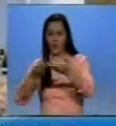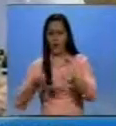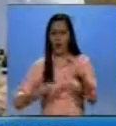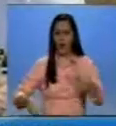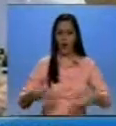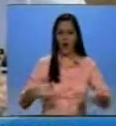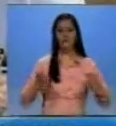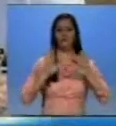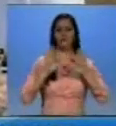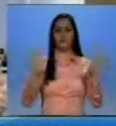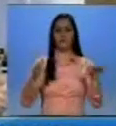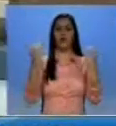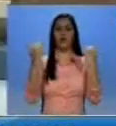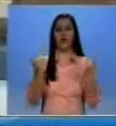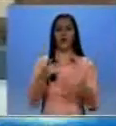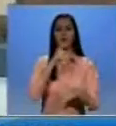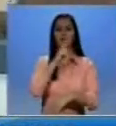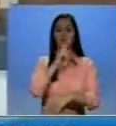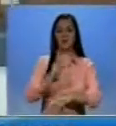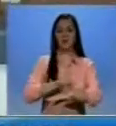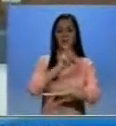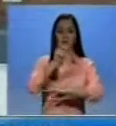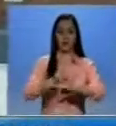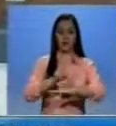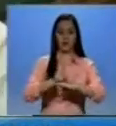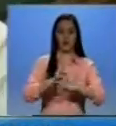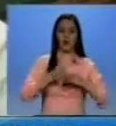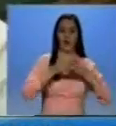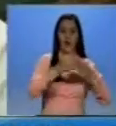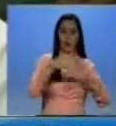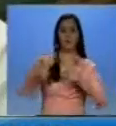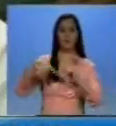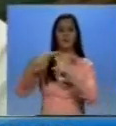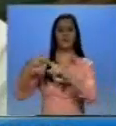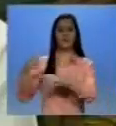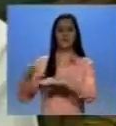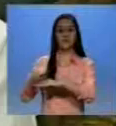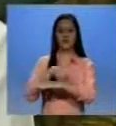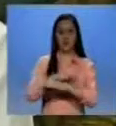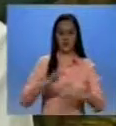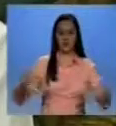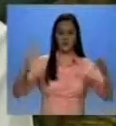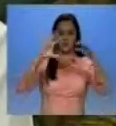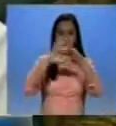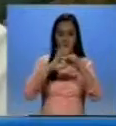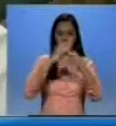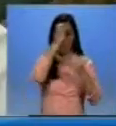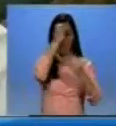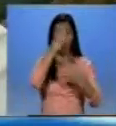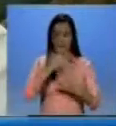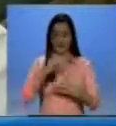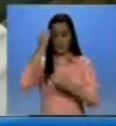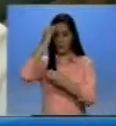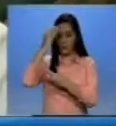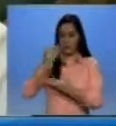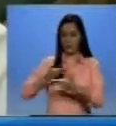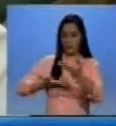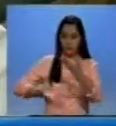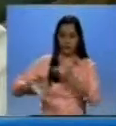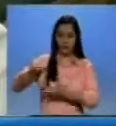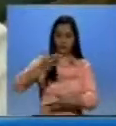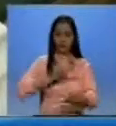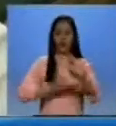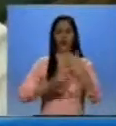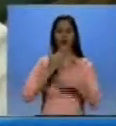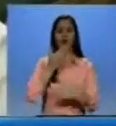medidas que plantea la DIRNEA y la Fiscalía General del Estado. Es una información de análisis que nos permite